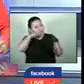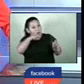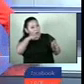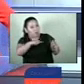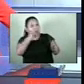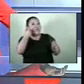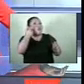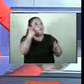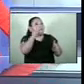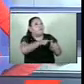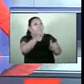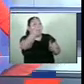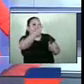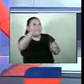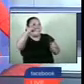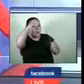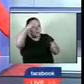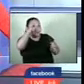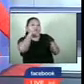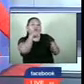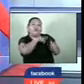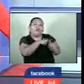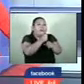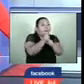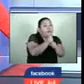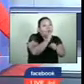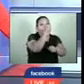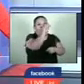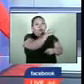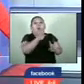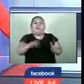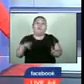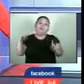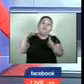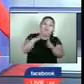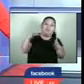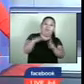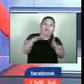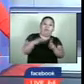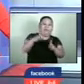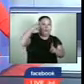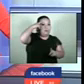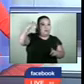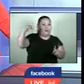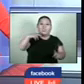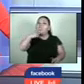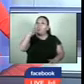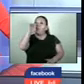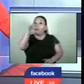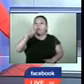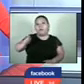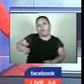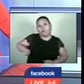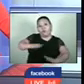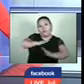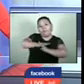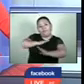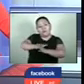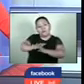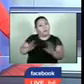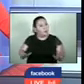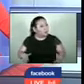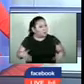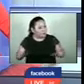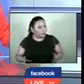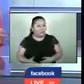encuentra en México con estatus de refugiado por persecución política, reveló el abogado defensor del ex funcionario, conozcamos